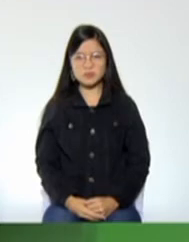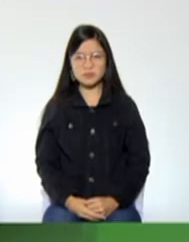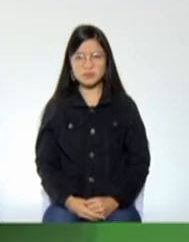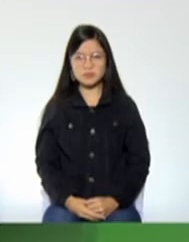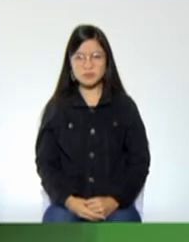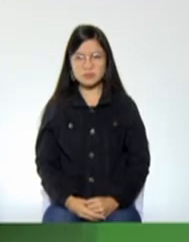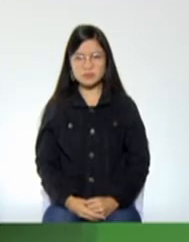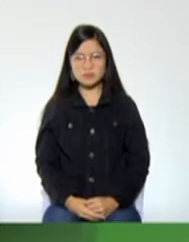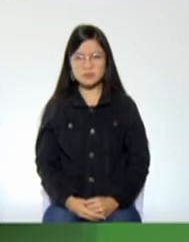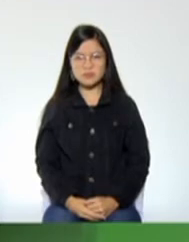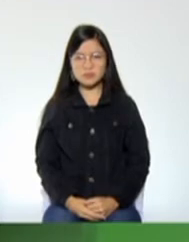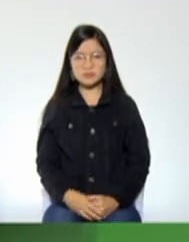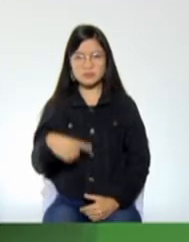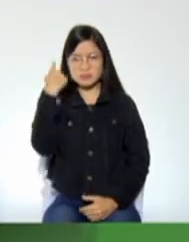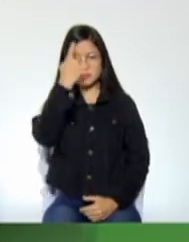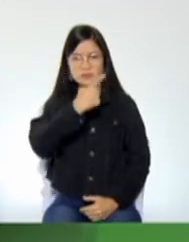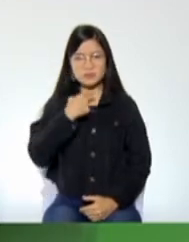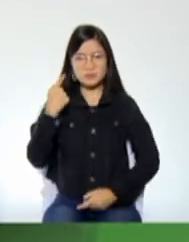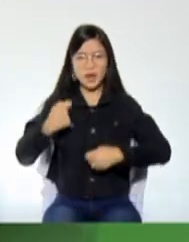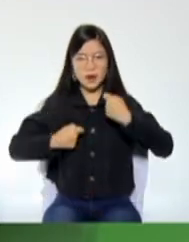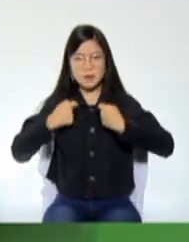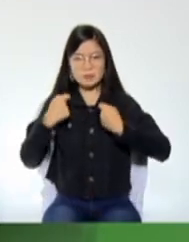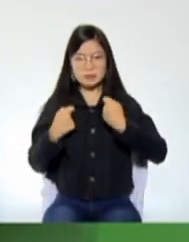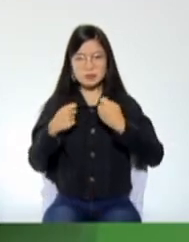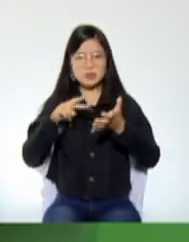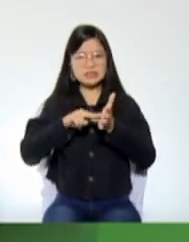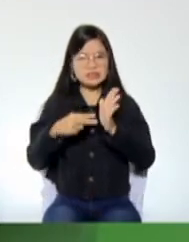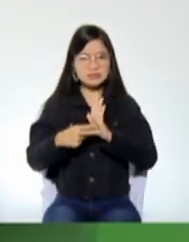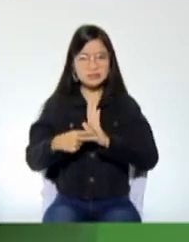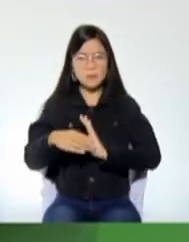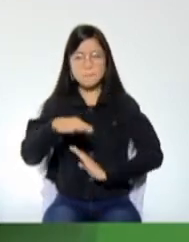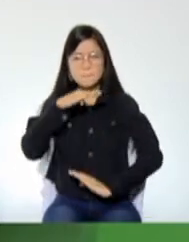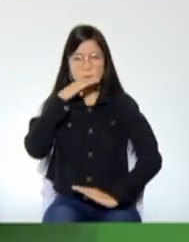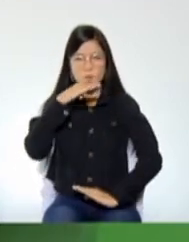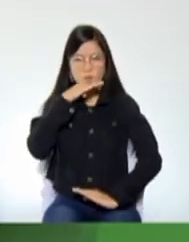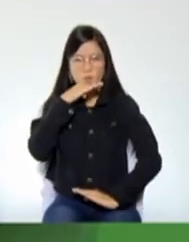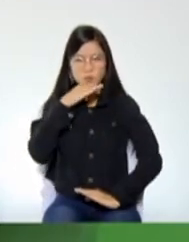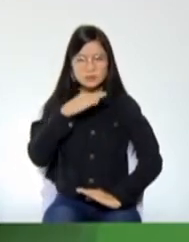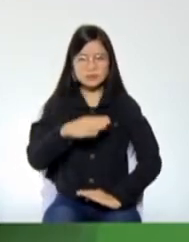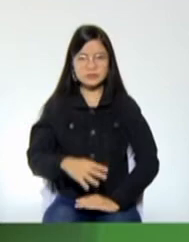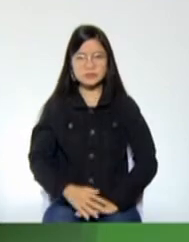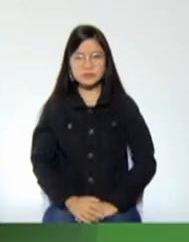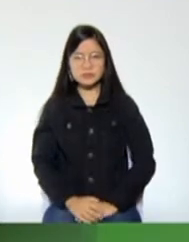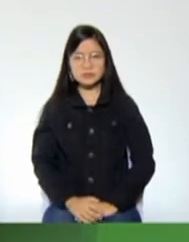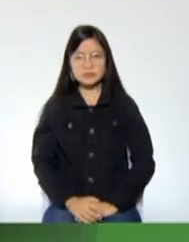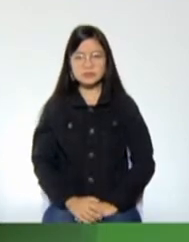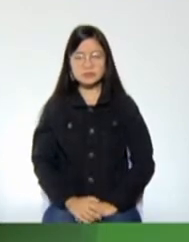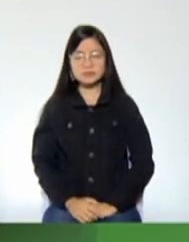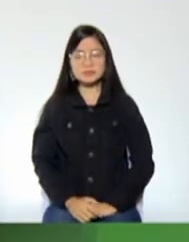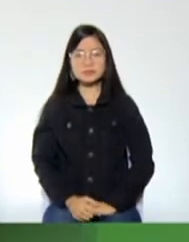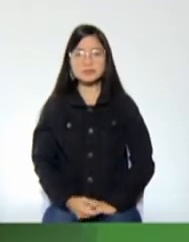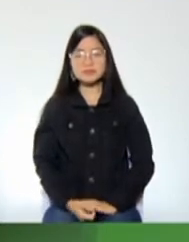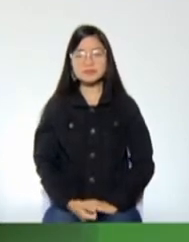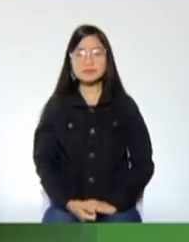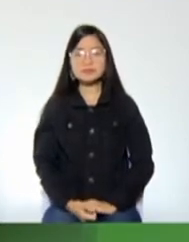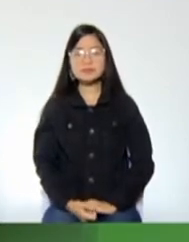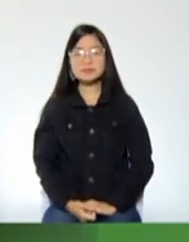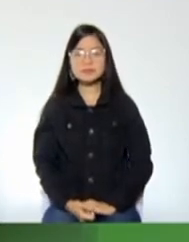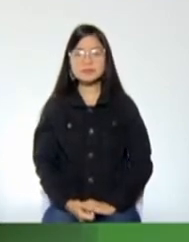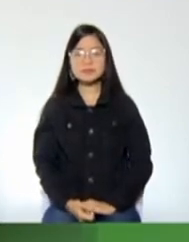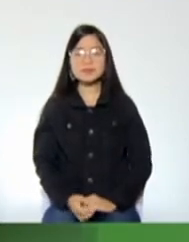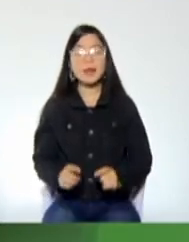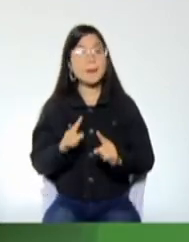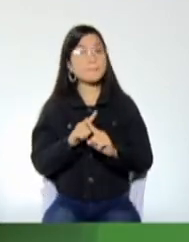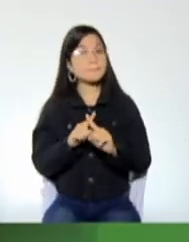representa disgusto. ¿Ven? Estoy molesto, estoy enojado.